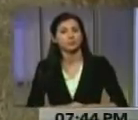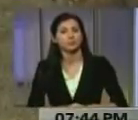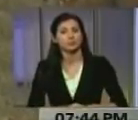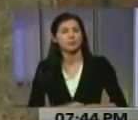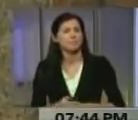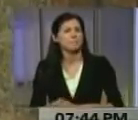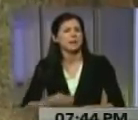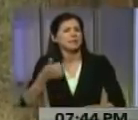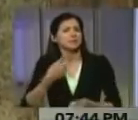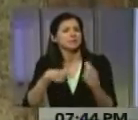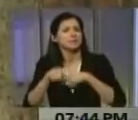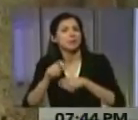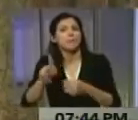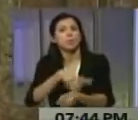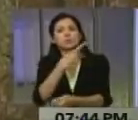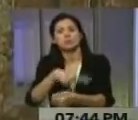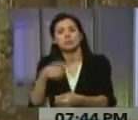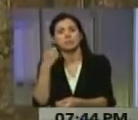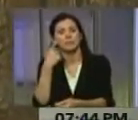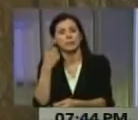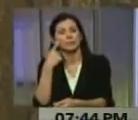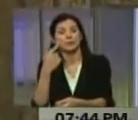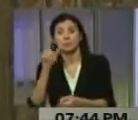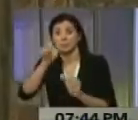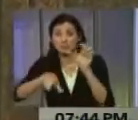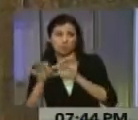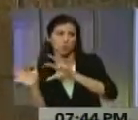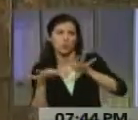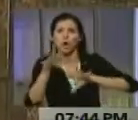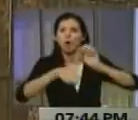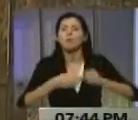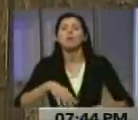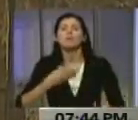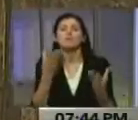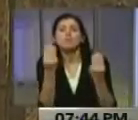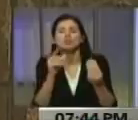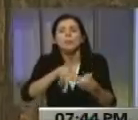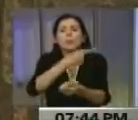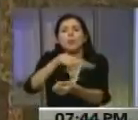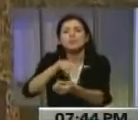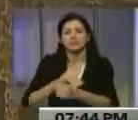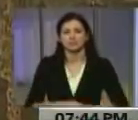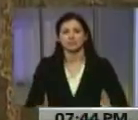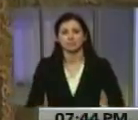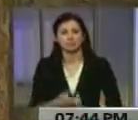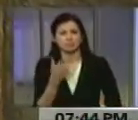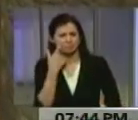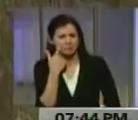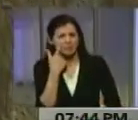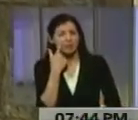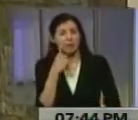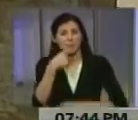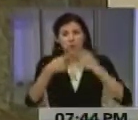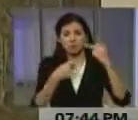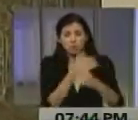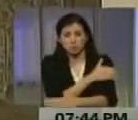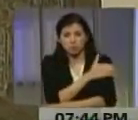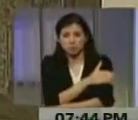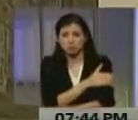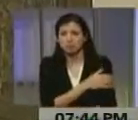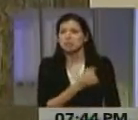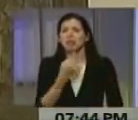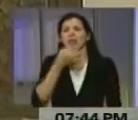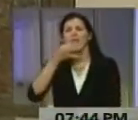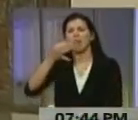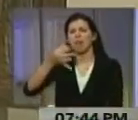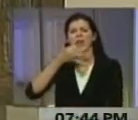que predomina es la poesía. En plena batalla del lenguaje, cuando los políticos de la ultraderecha han utilizado para configurar